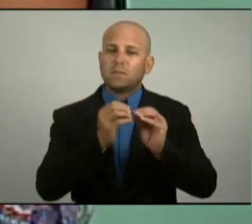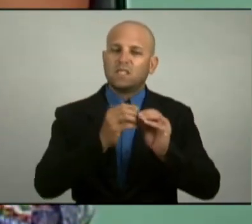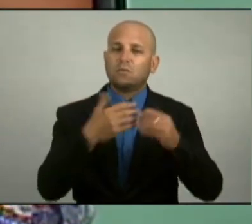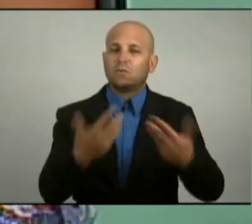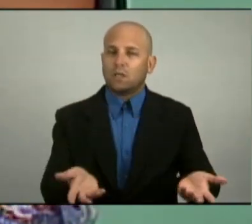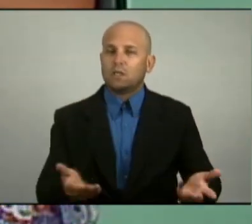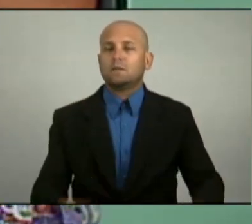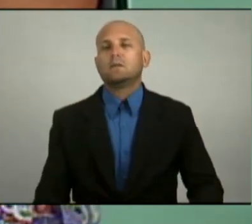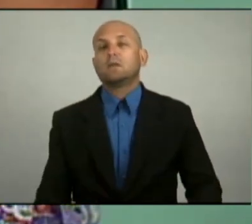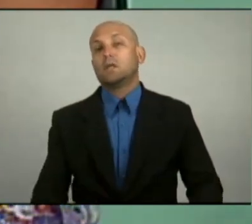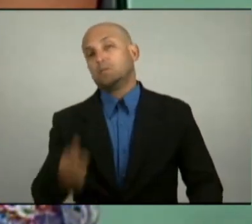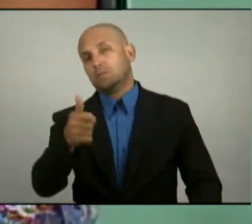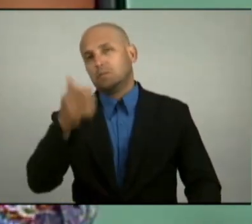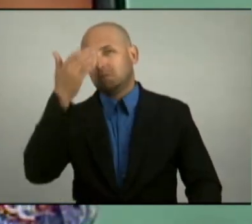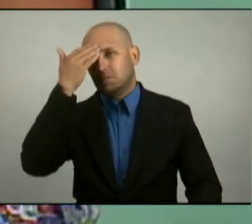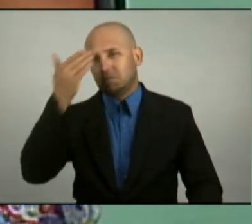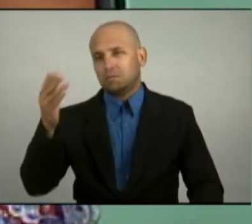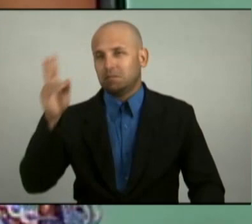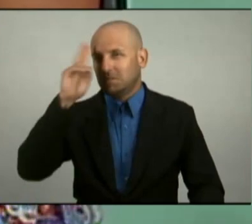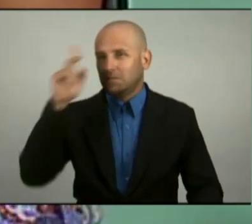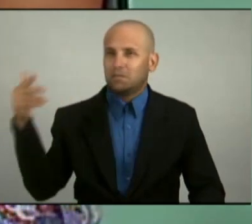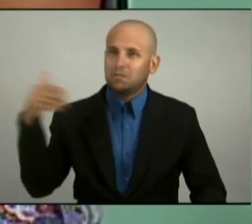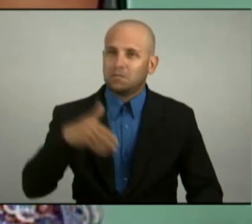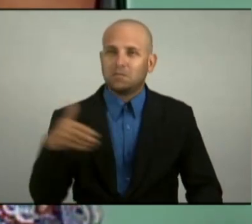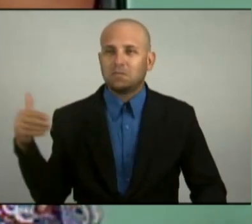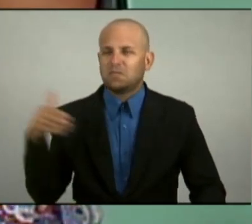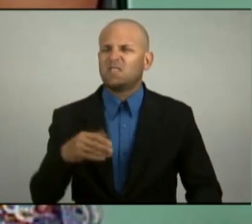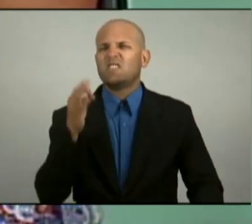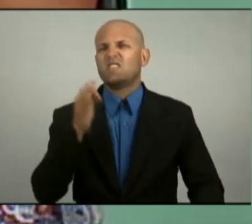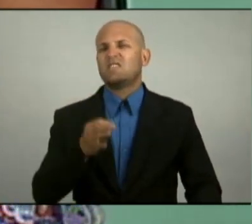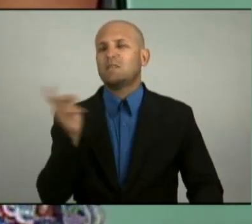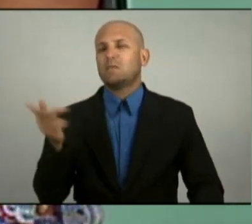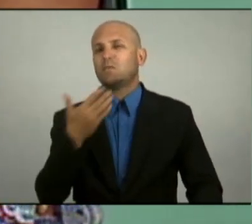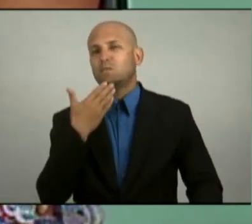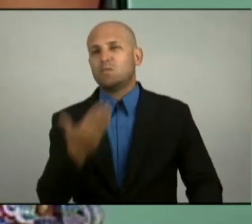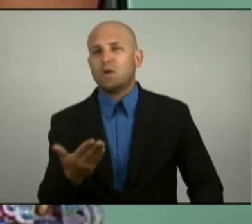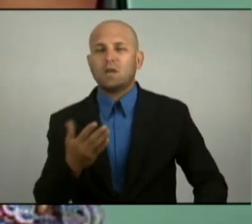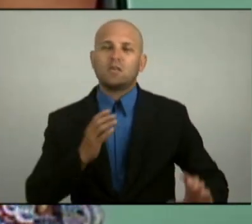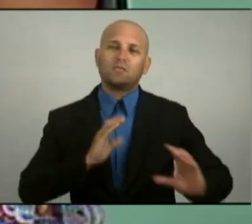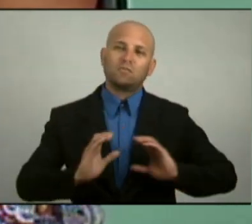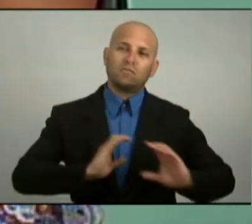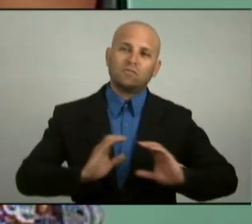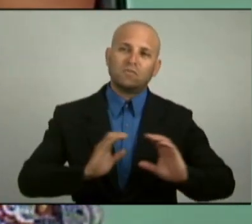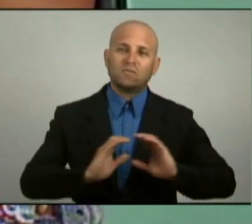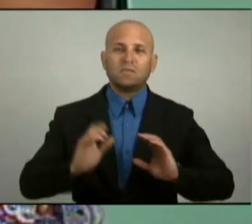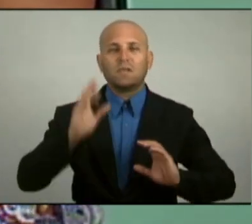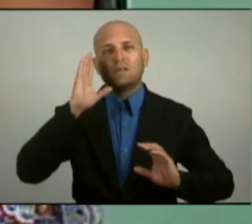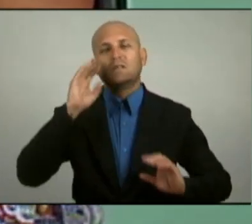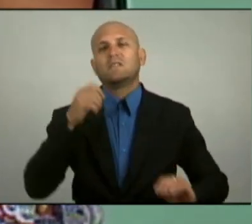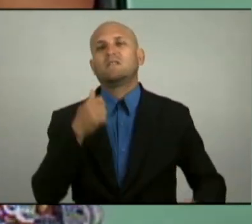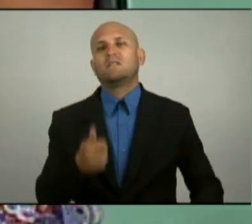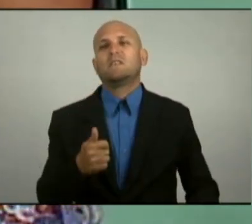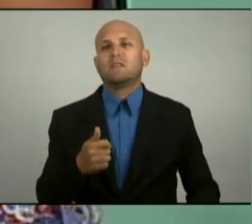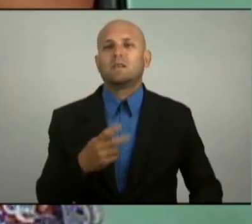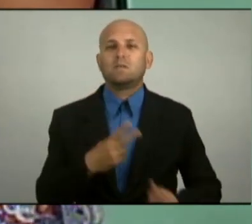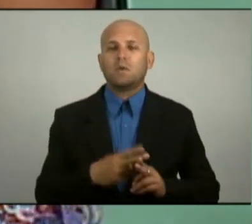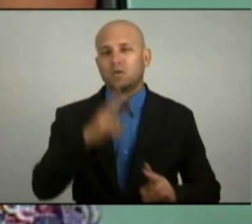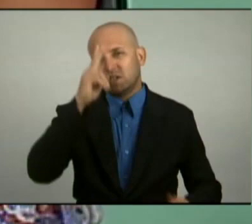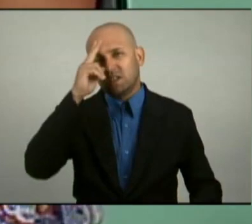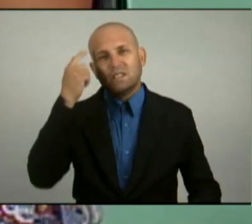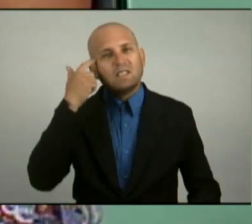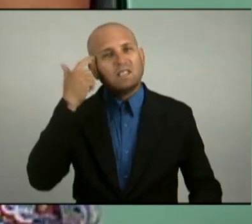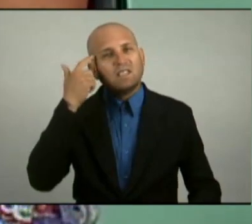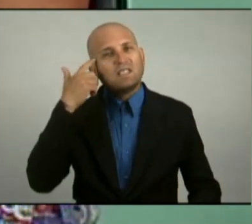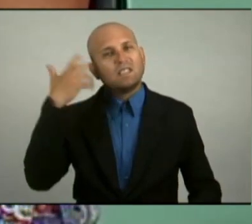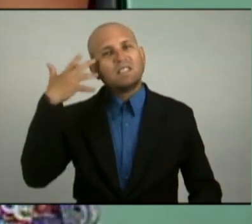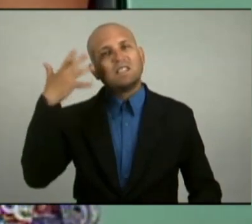doctora anly siempre es muy grato dialogar con usted sobre estos temas relacionados con la psiquiatría y en particular